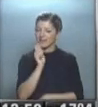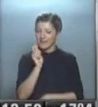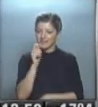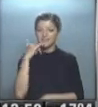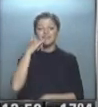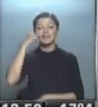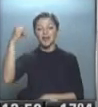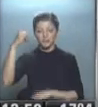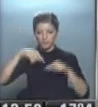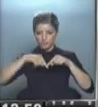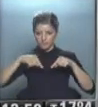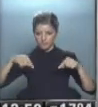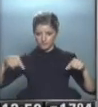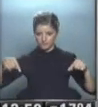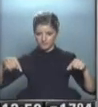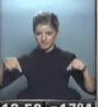0800-444-1777,